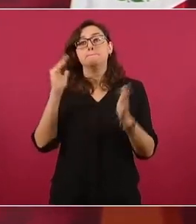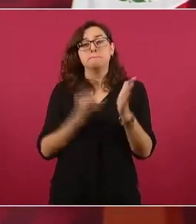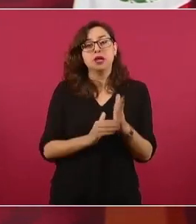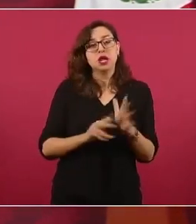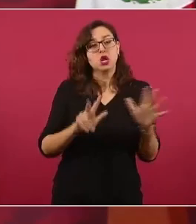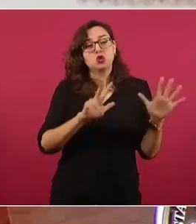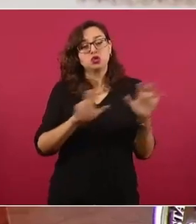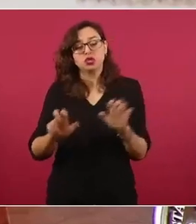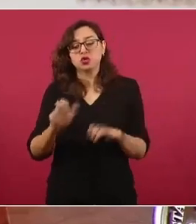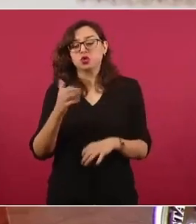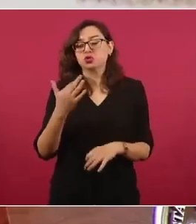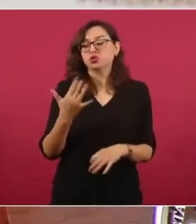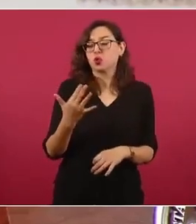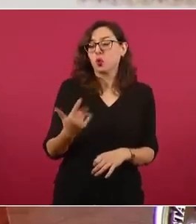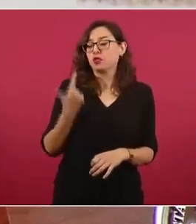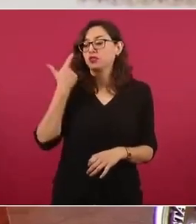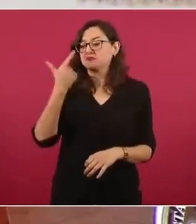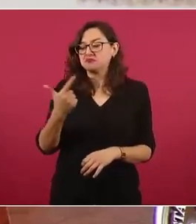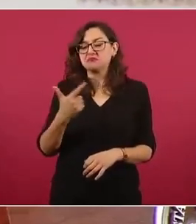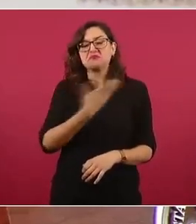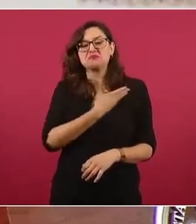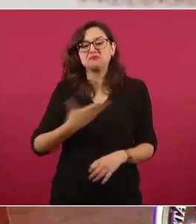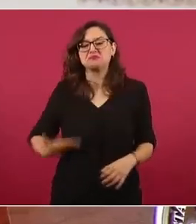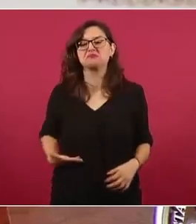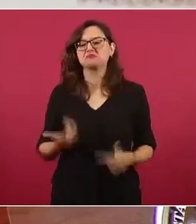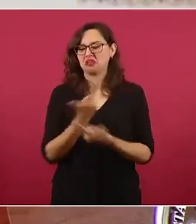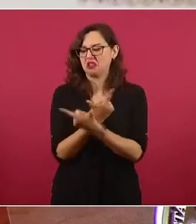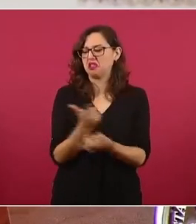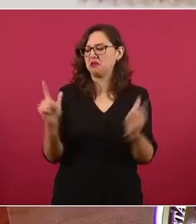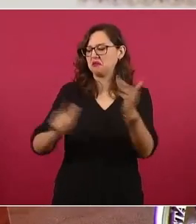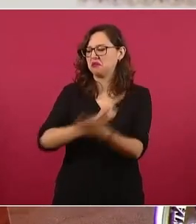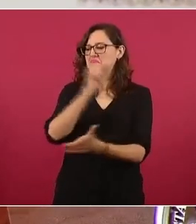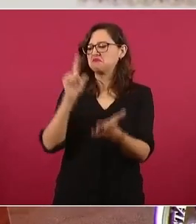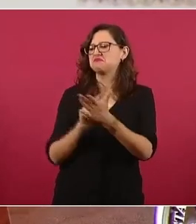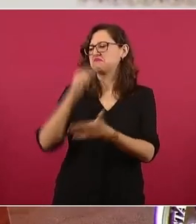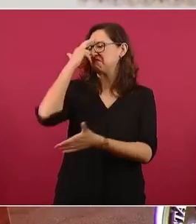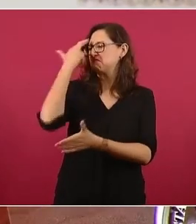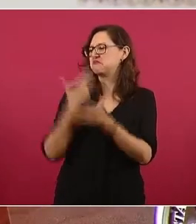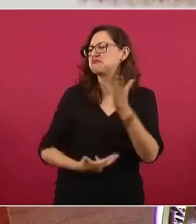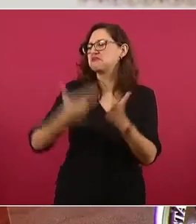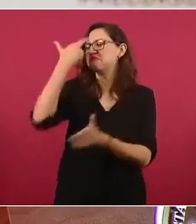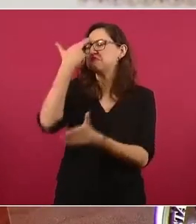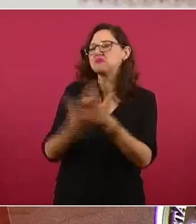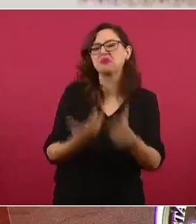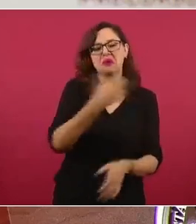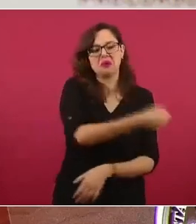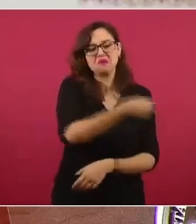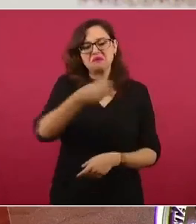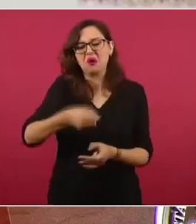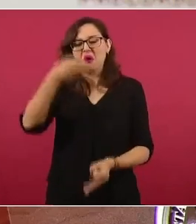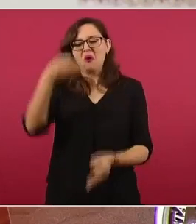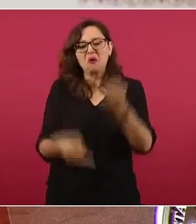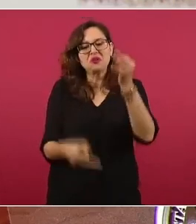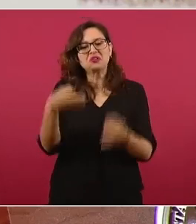1857. Yo puedo ser juzgado como cualquier ciudadano. Esa fue una